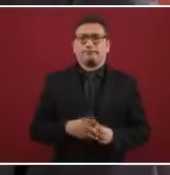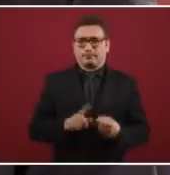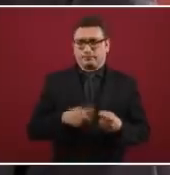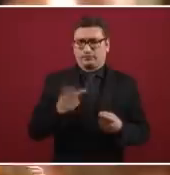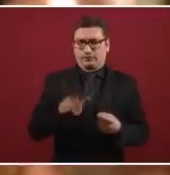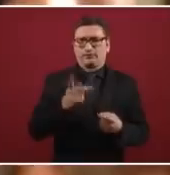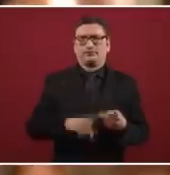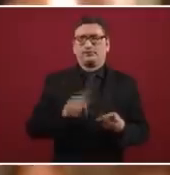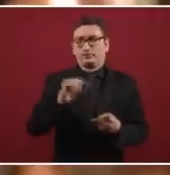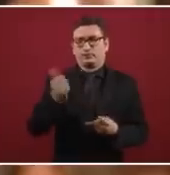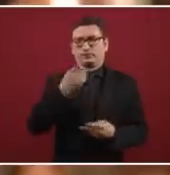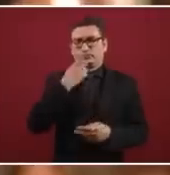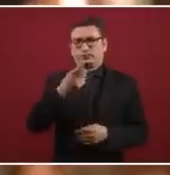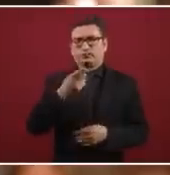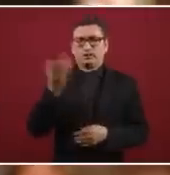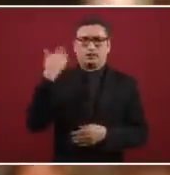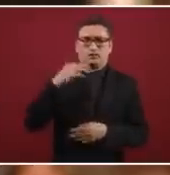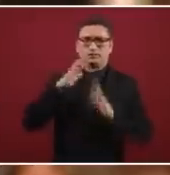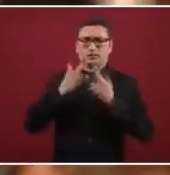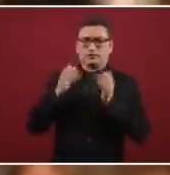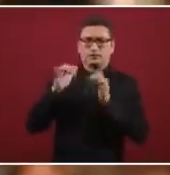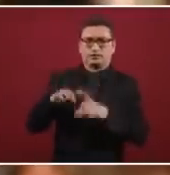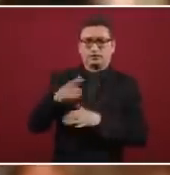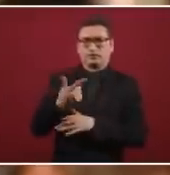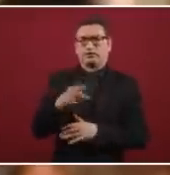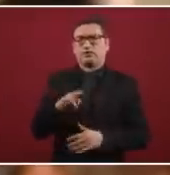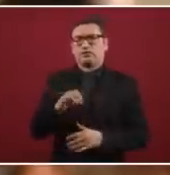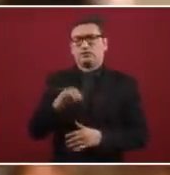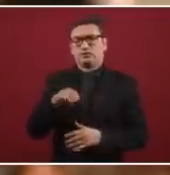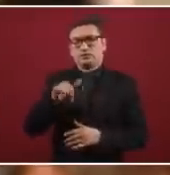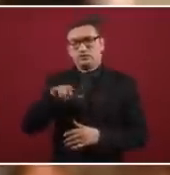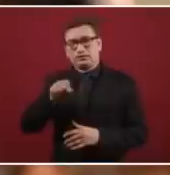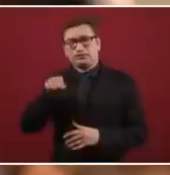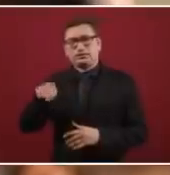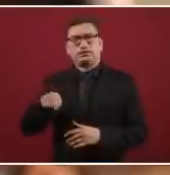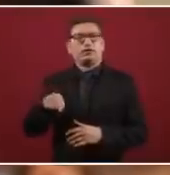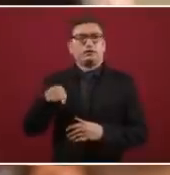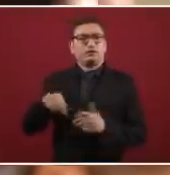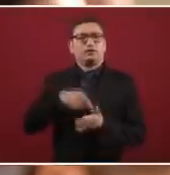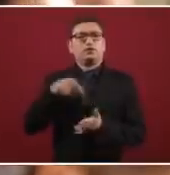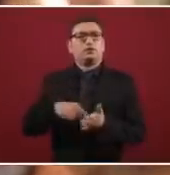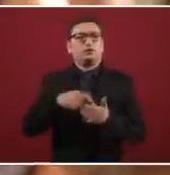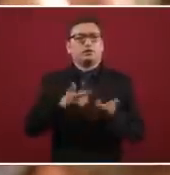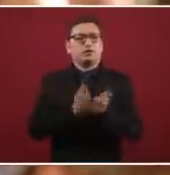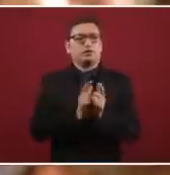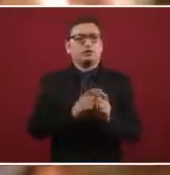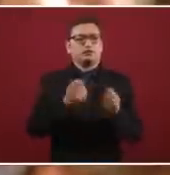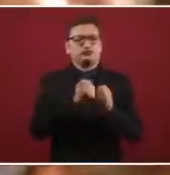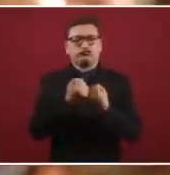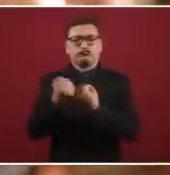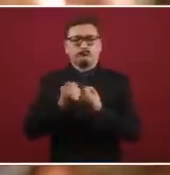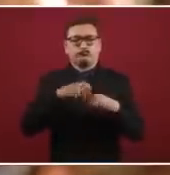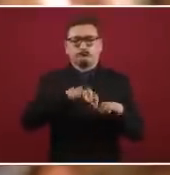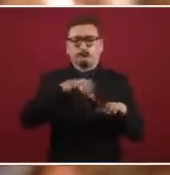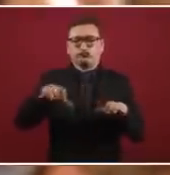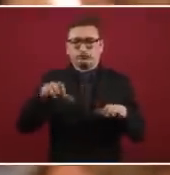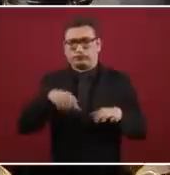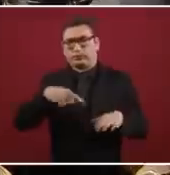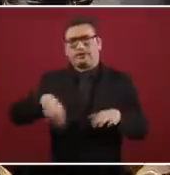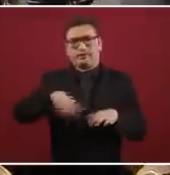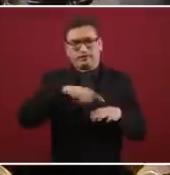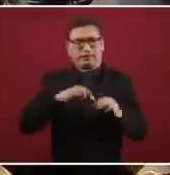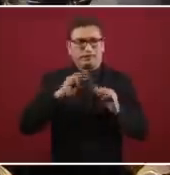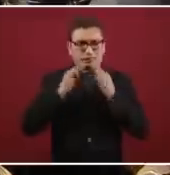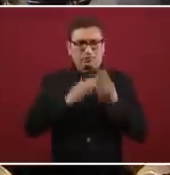se comentó también en la reunión que hubo en Guaymas que se tenían detectadas a las bandas que operan en la región.